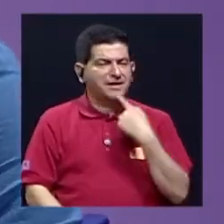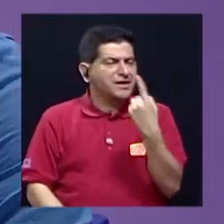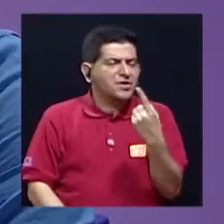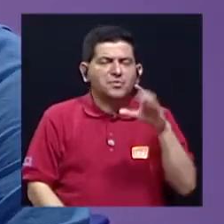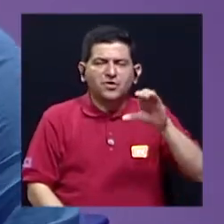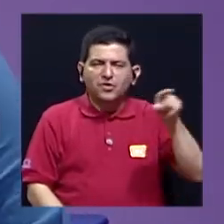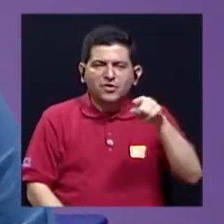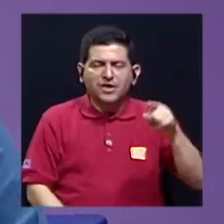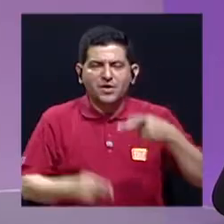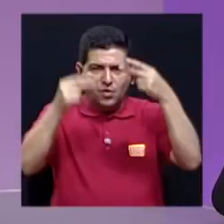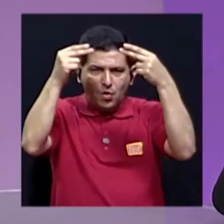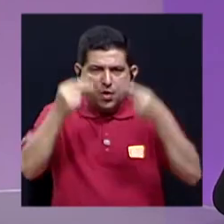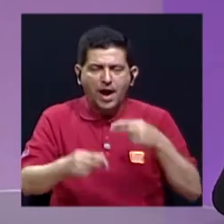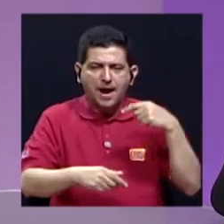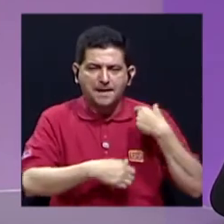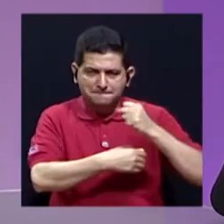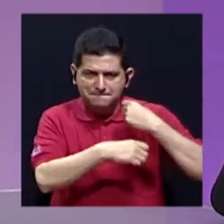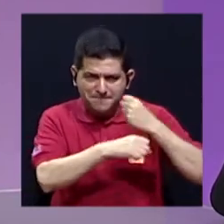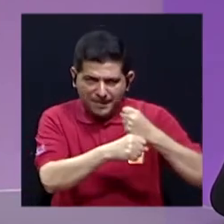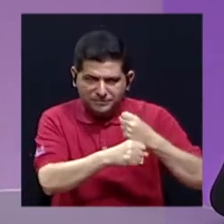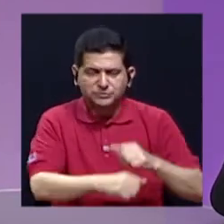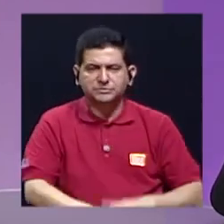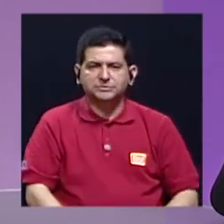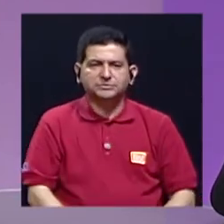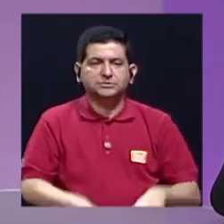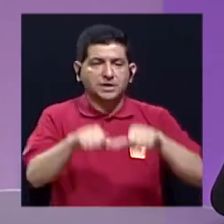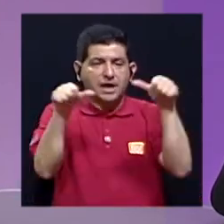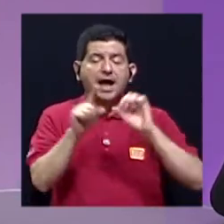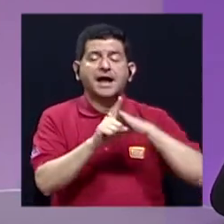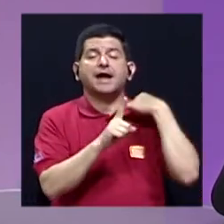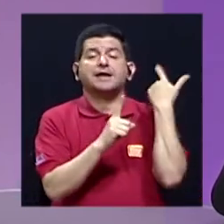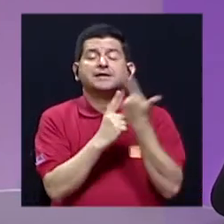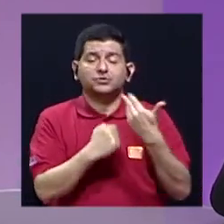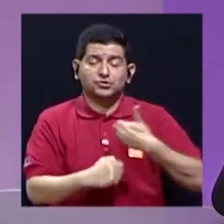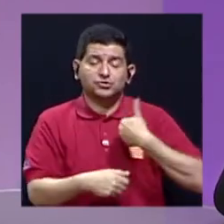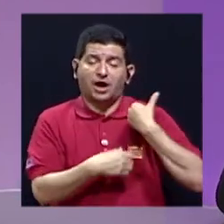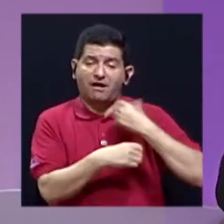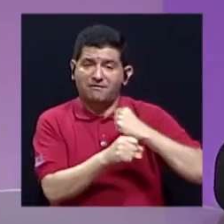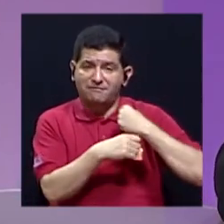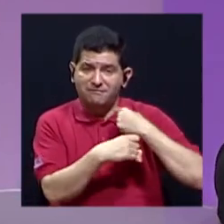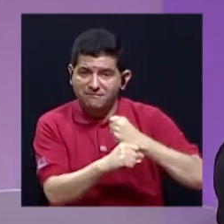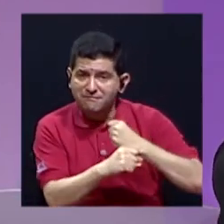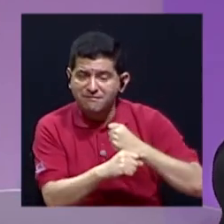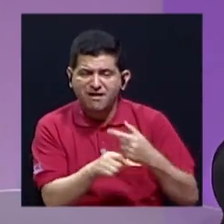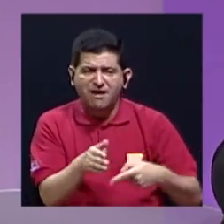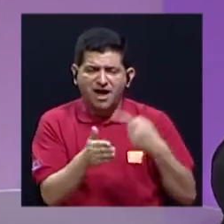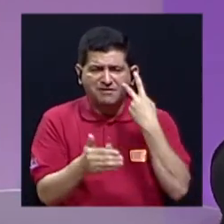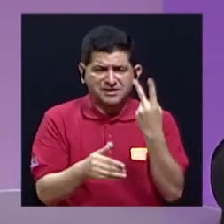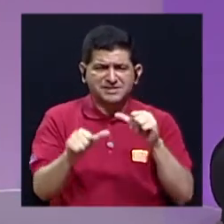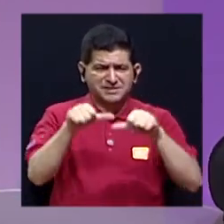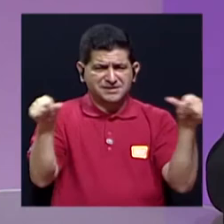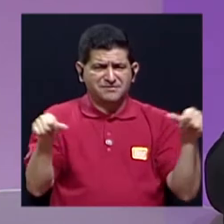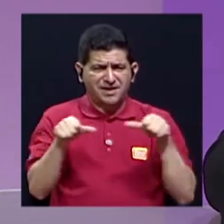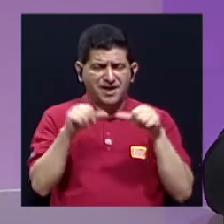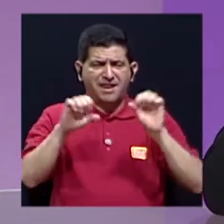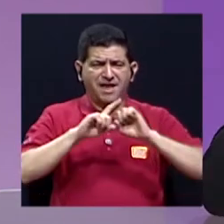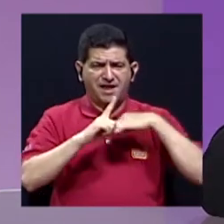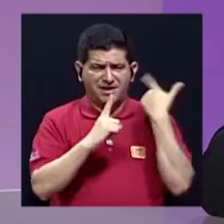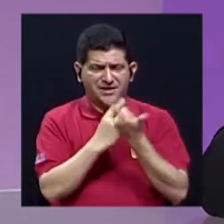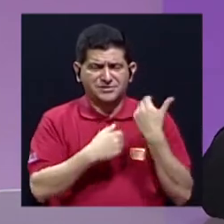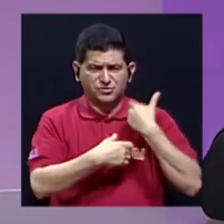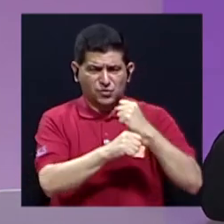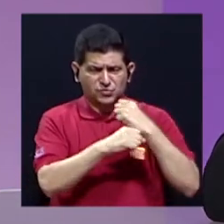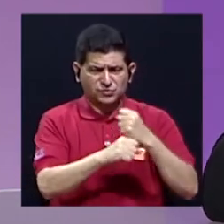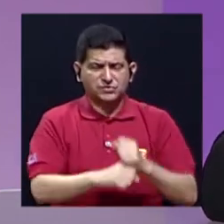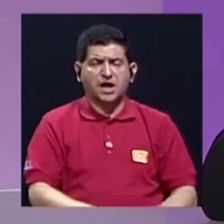Carmen, en los presupuestos municipales, por ejemplo, en las áreas sociales de la municipalidad, sí, ¿verdad? A veces se ve el área social de la municipalidad, y